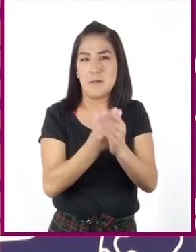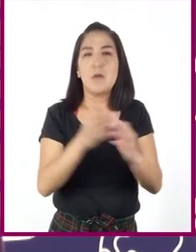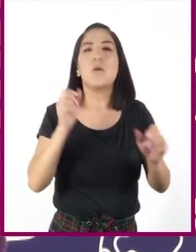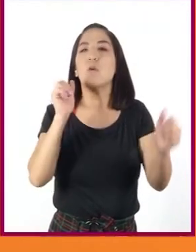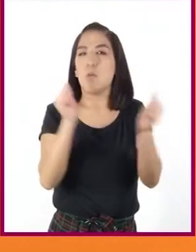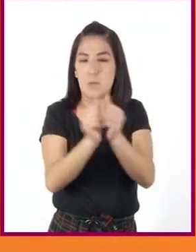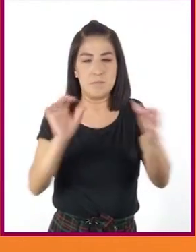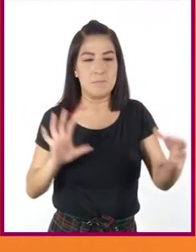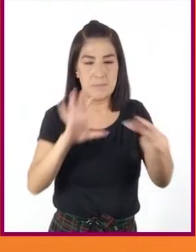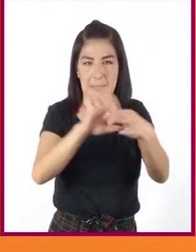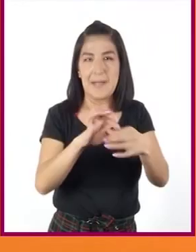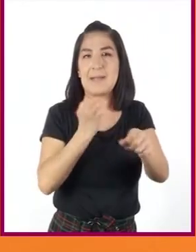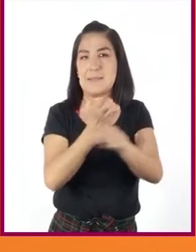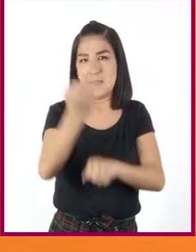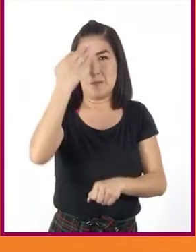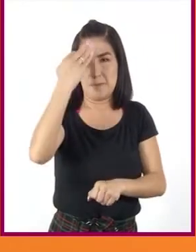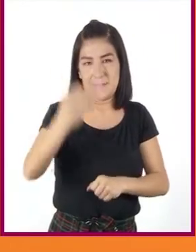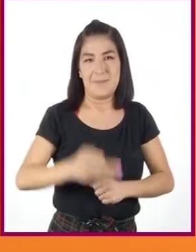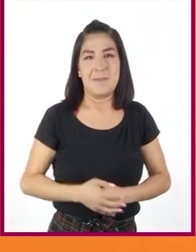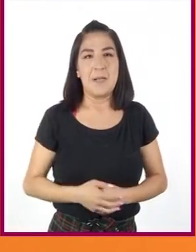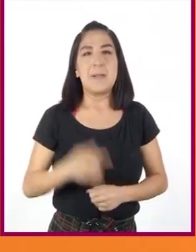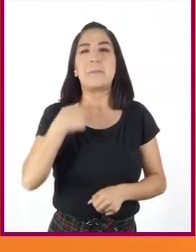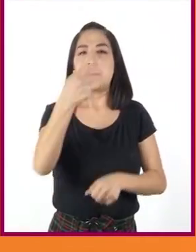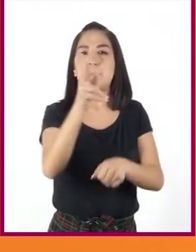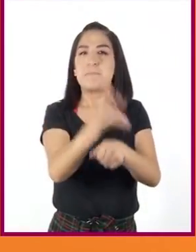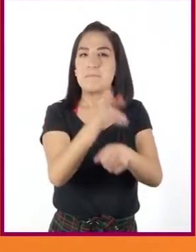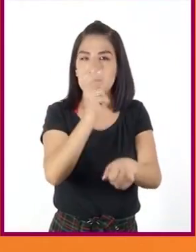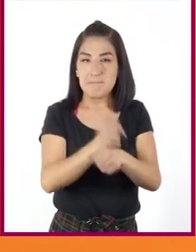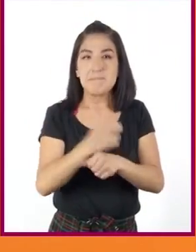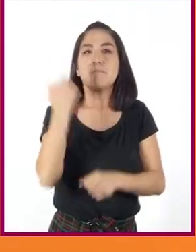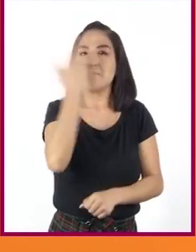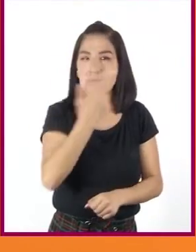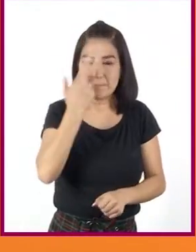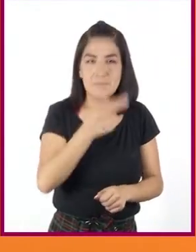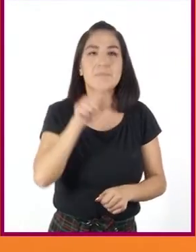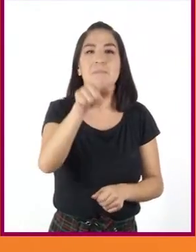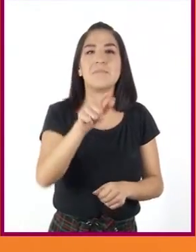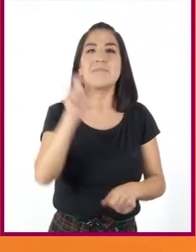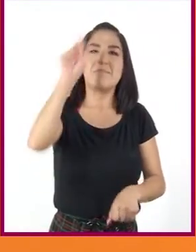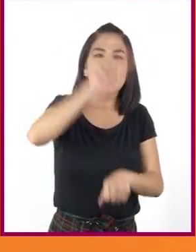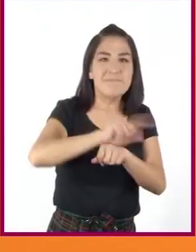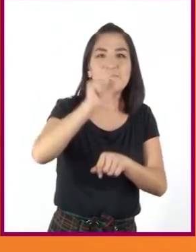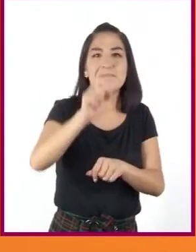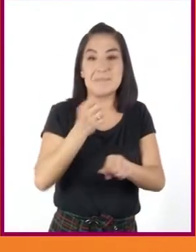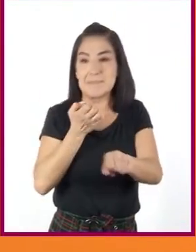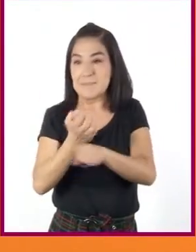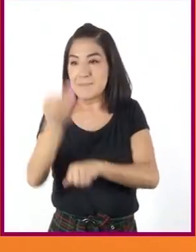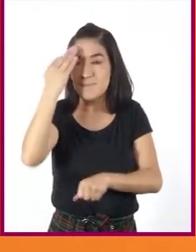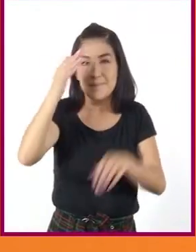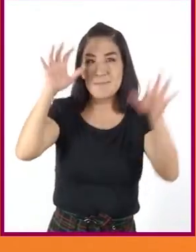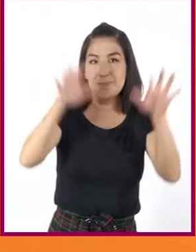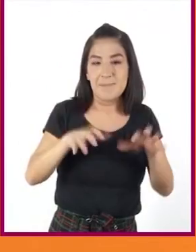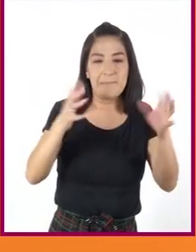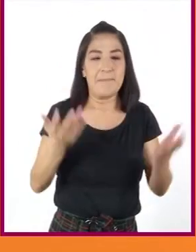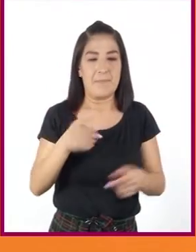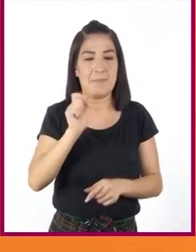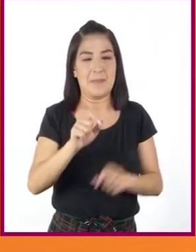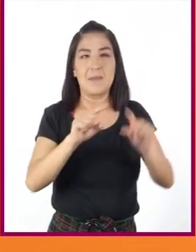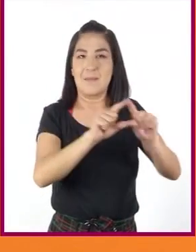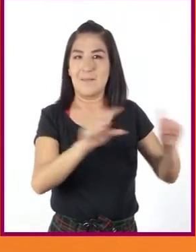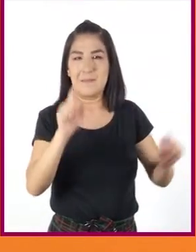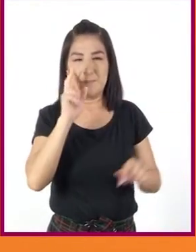tiempo. Les invitamos a revisar de forma constante el estado del tiempo de su entidad en la página del